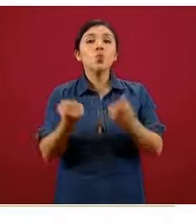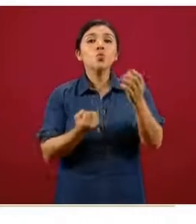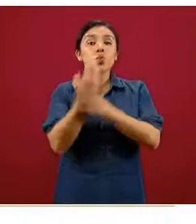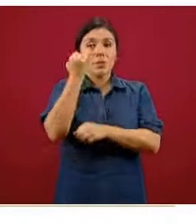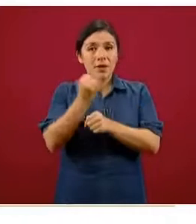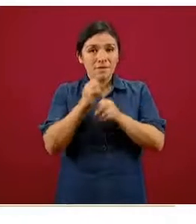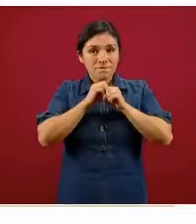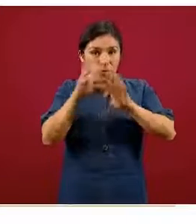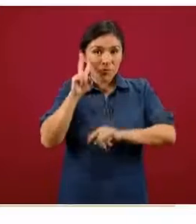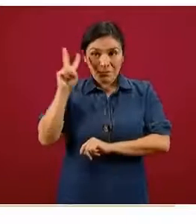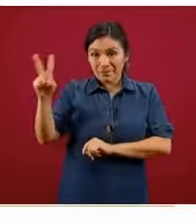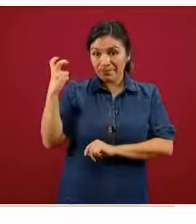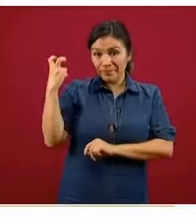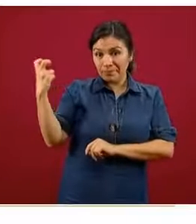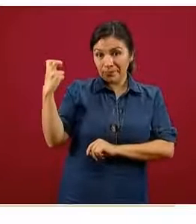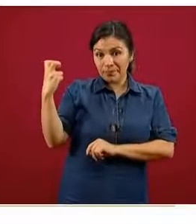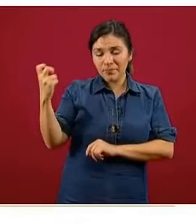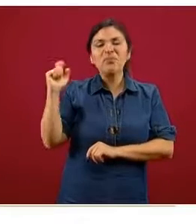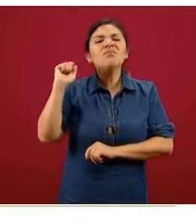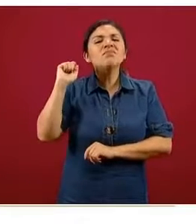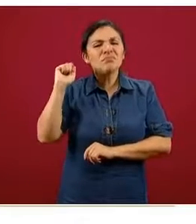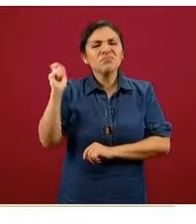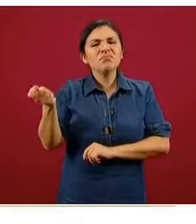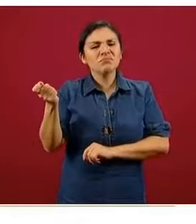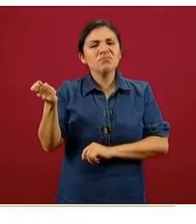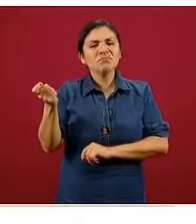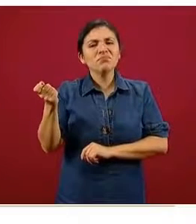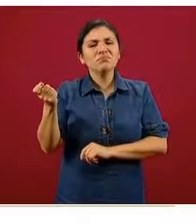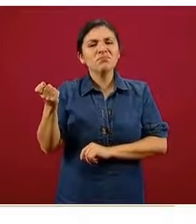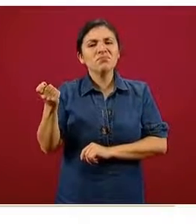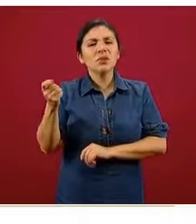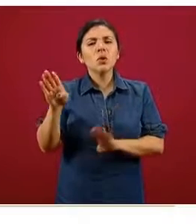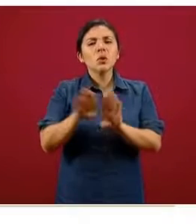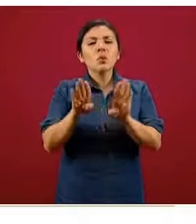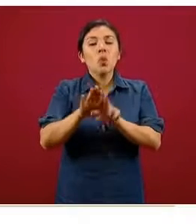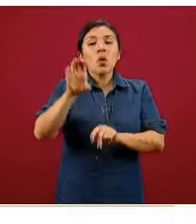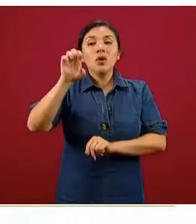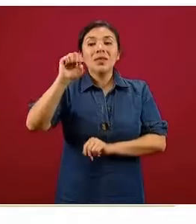diapositiva, que es la siguiente, que tiene que ver precisamente con estos